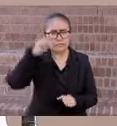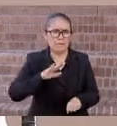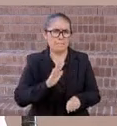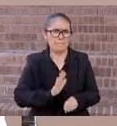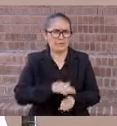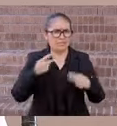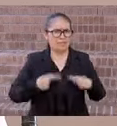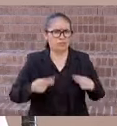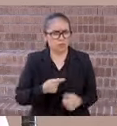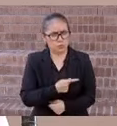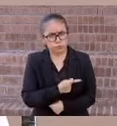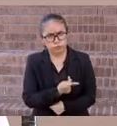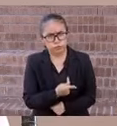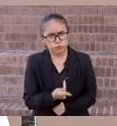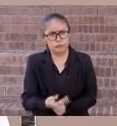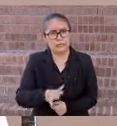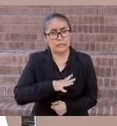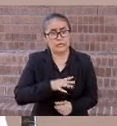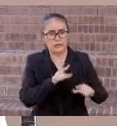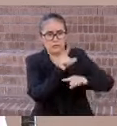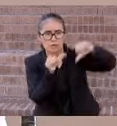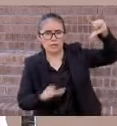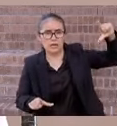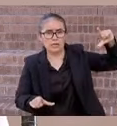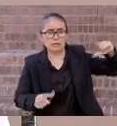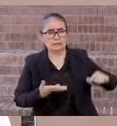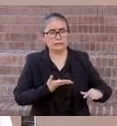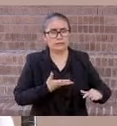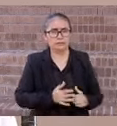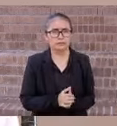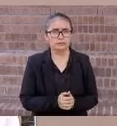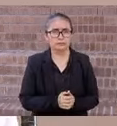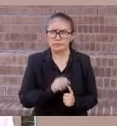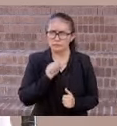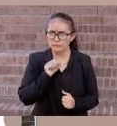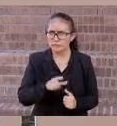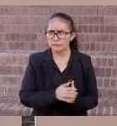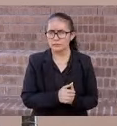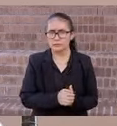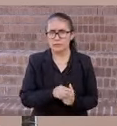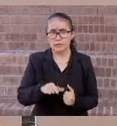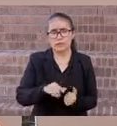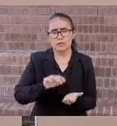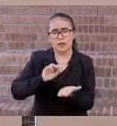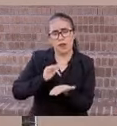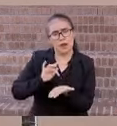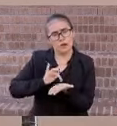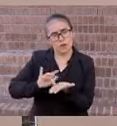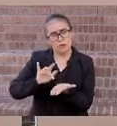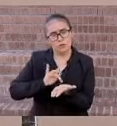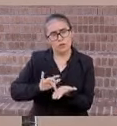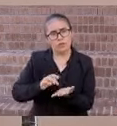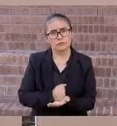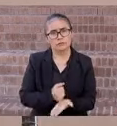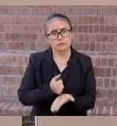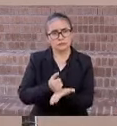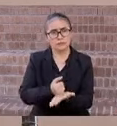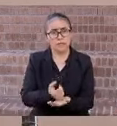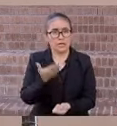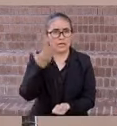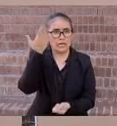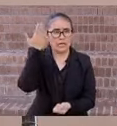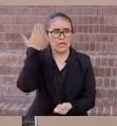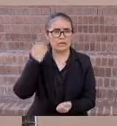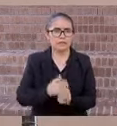pobreza en el país estamos ayudando como no se hacía